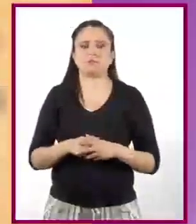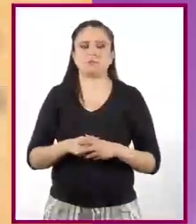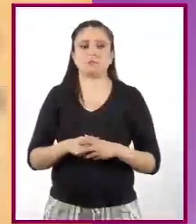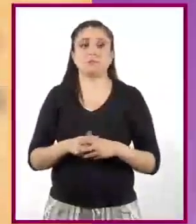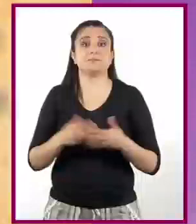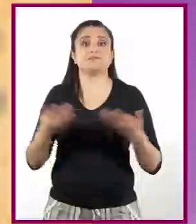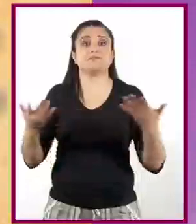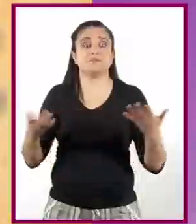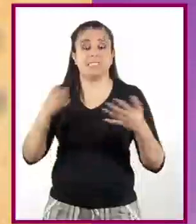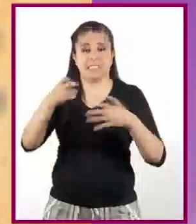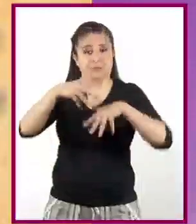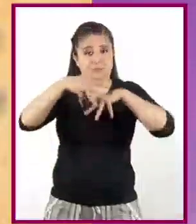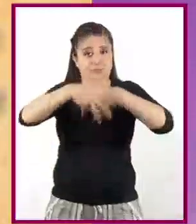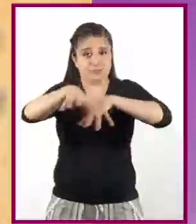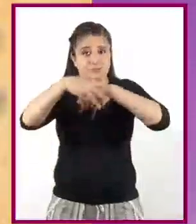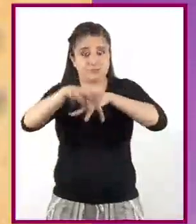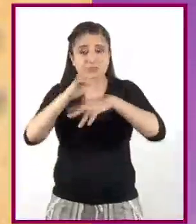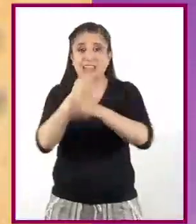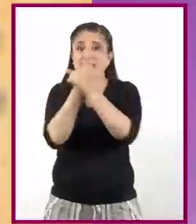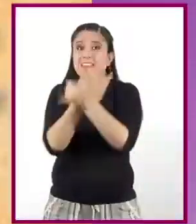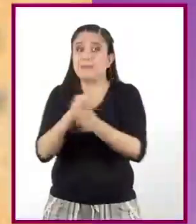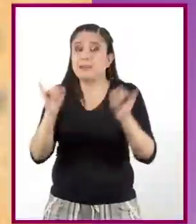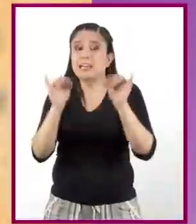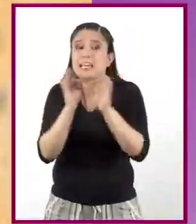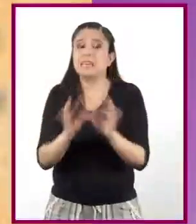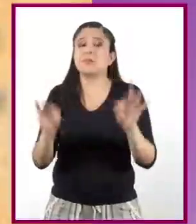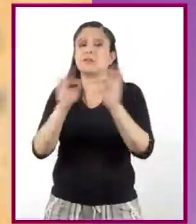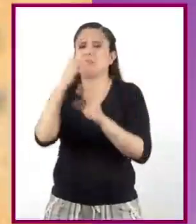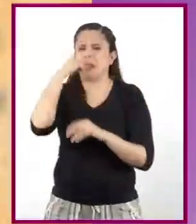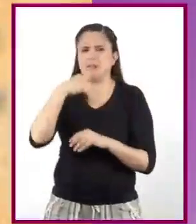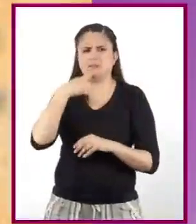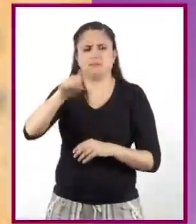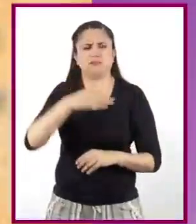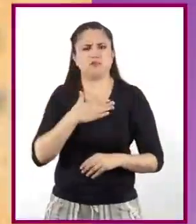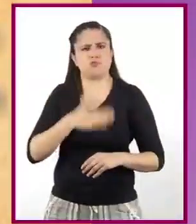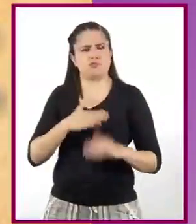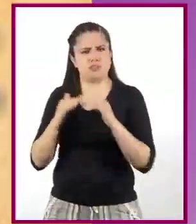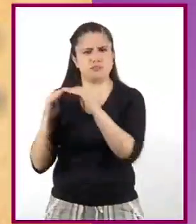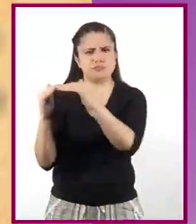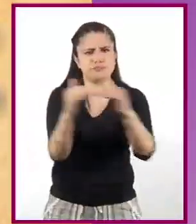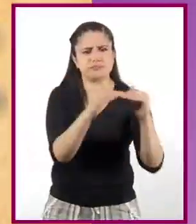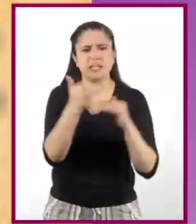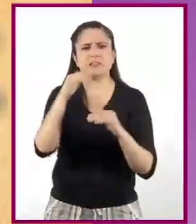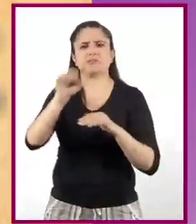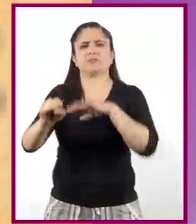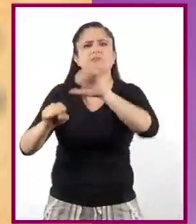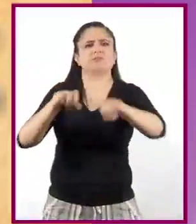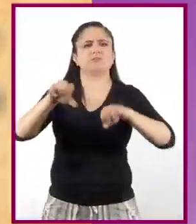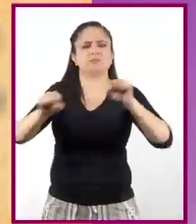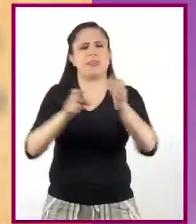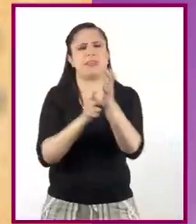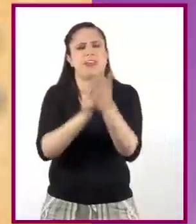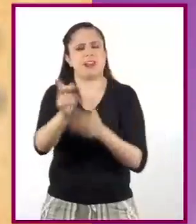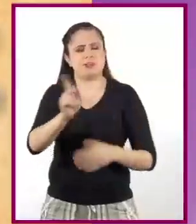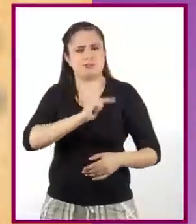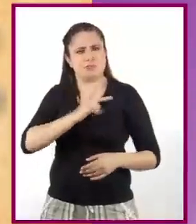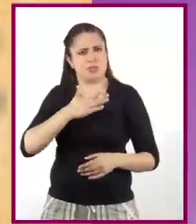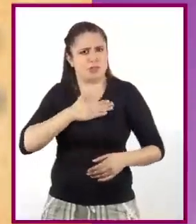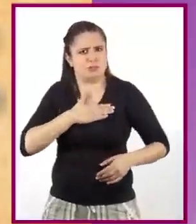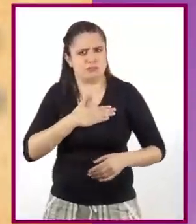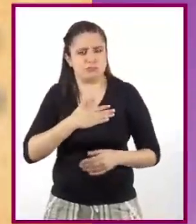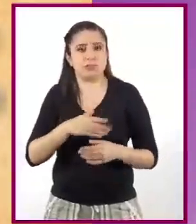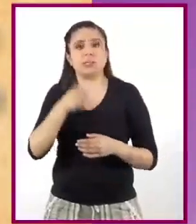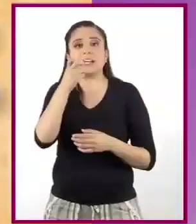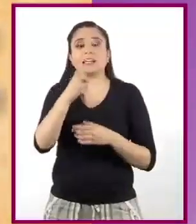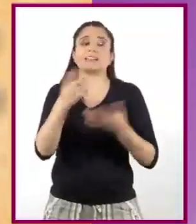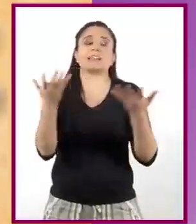El movimiento de independencia fue un antecedente en el reclamo de justicia y la lucha por conquistar derechos. Este se vio influido por la Declaración